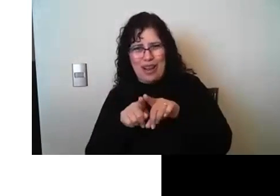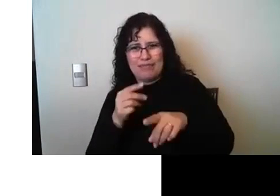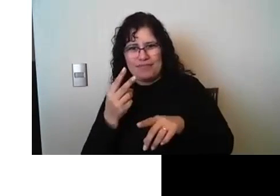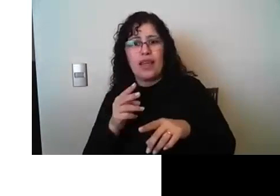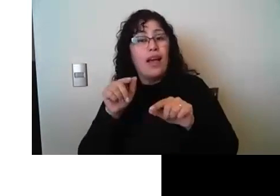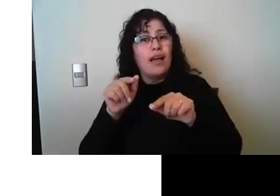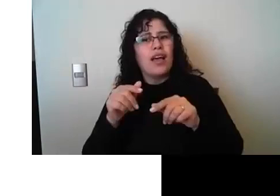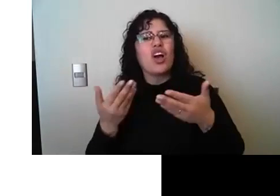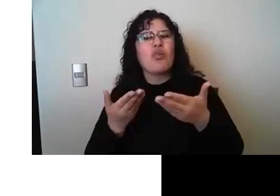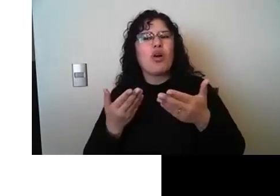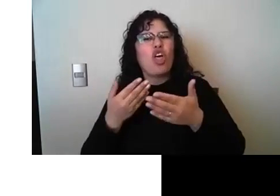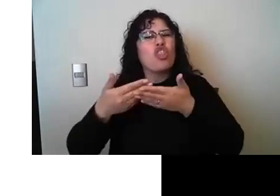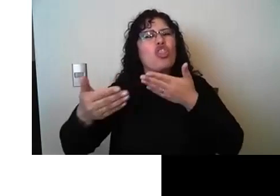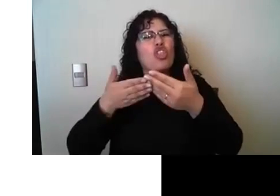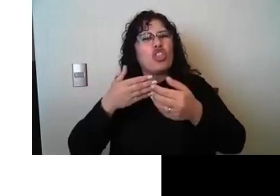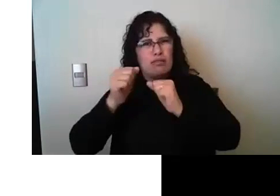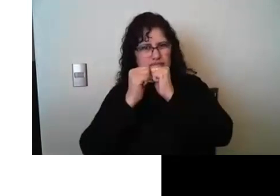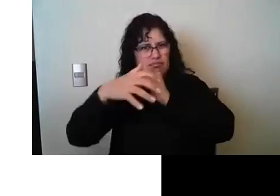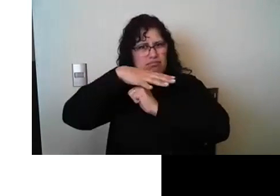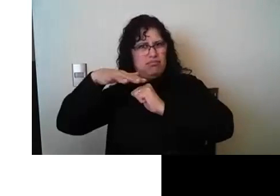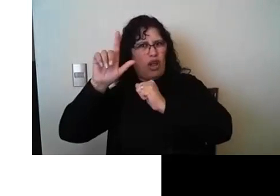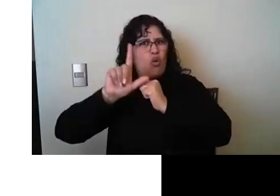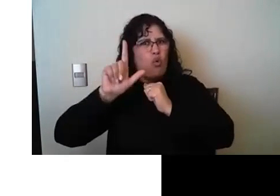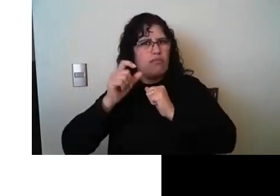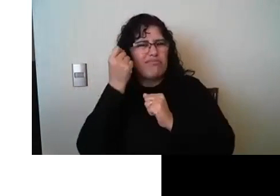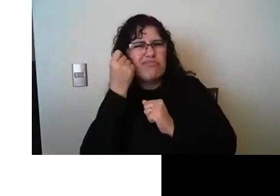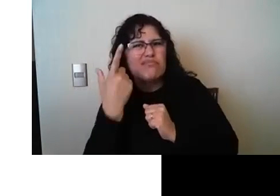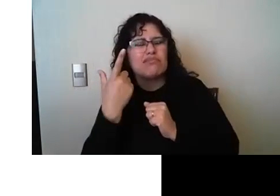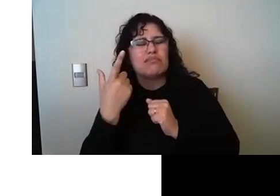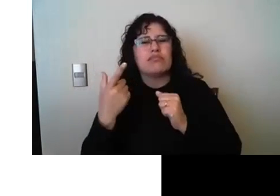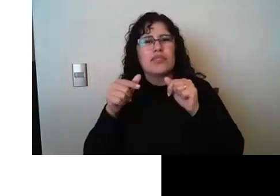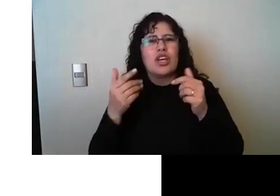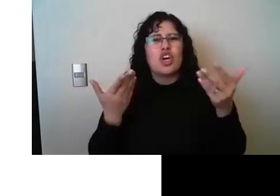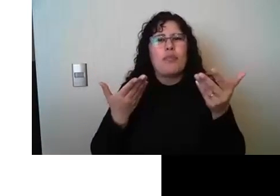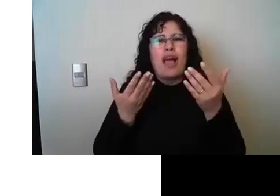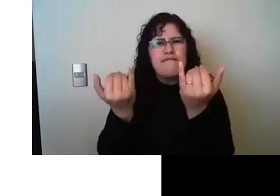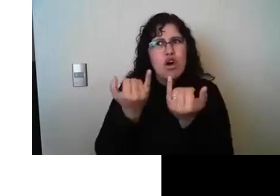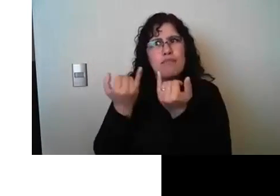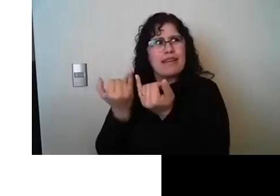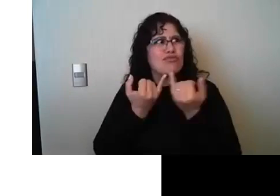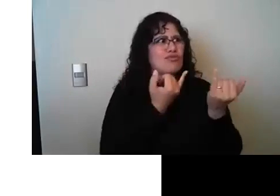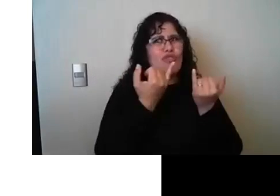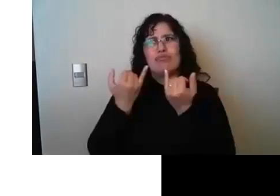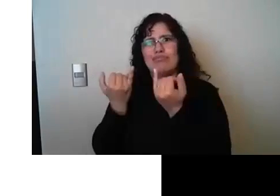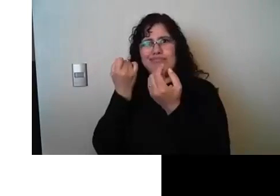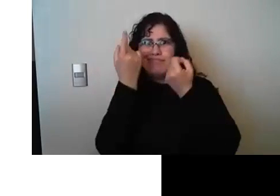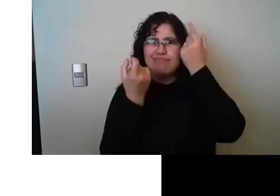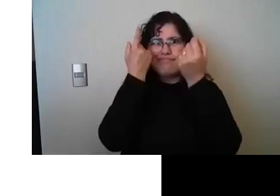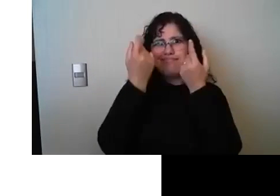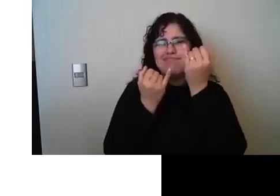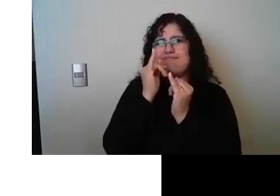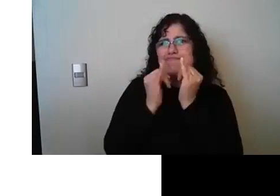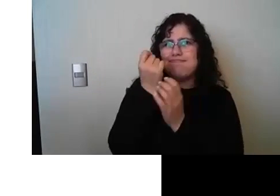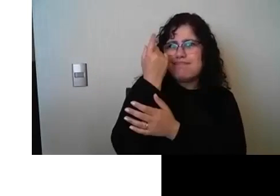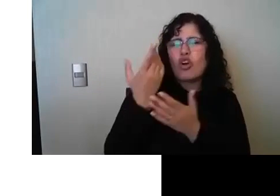a captar y va a interpretar o va a integrar la distinta información sensitiva